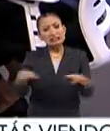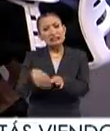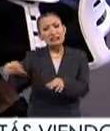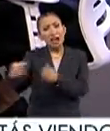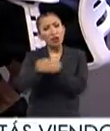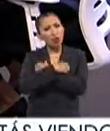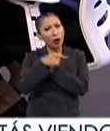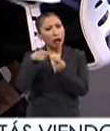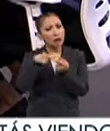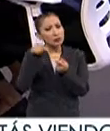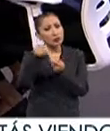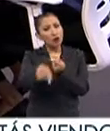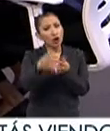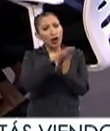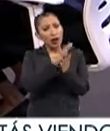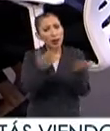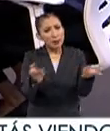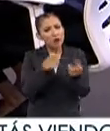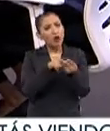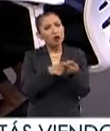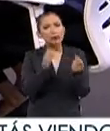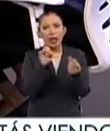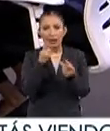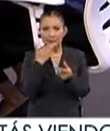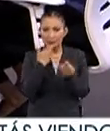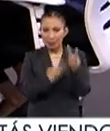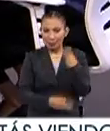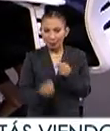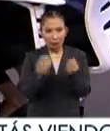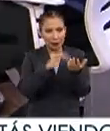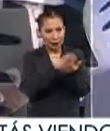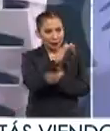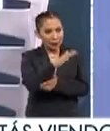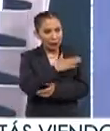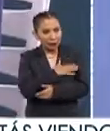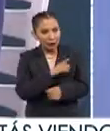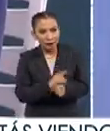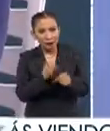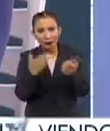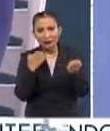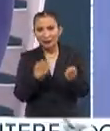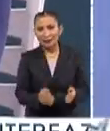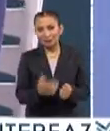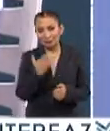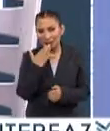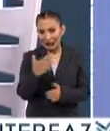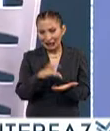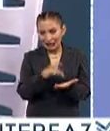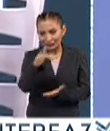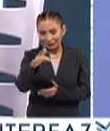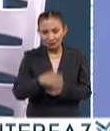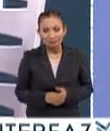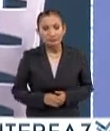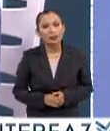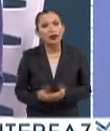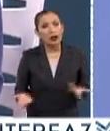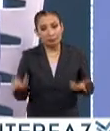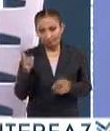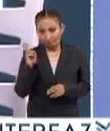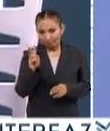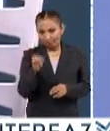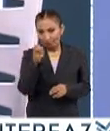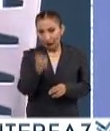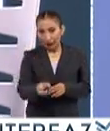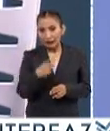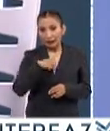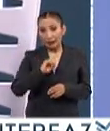la educación, con la literatura. Elis, bienvenida. Muchas gracias, buenos días. Hola, Elis, Omar, ¿cómo estás? Ana. Un gusto Muy bien, gracias. Pues exactamente,